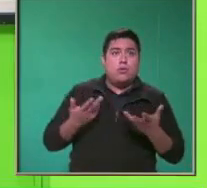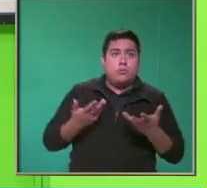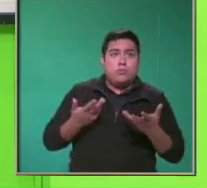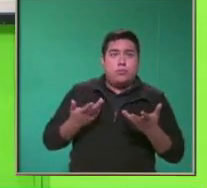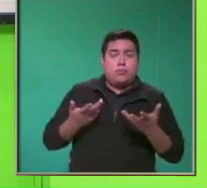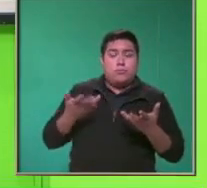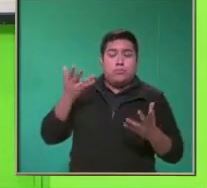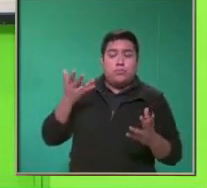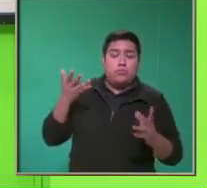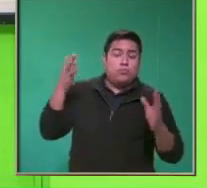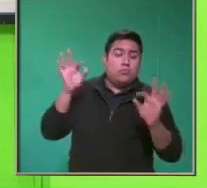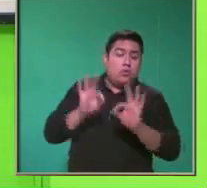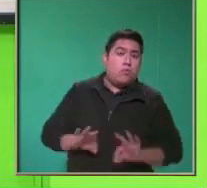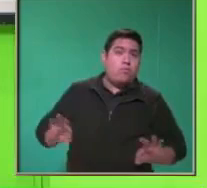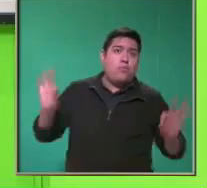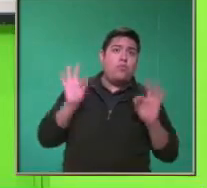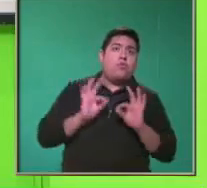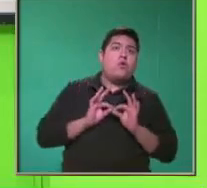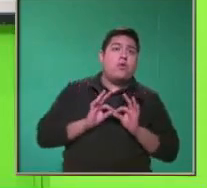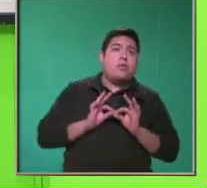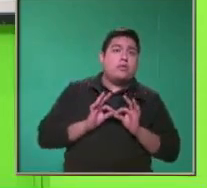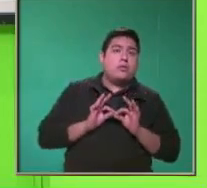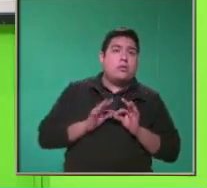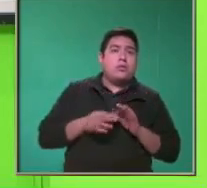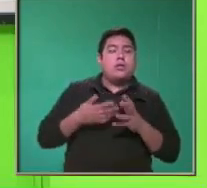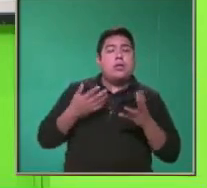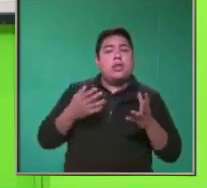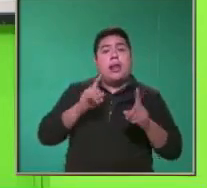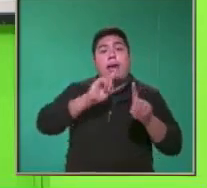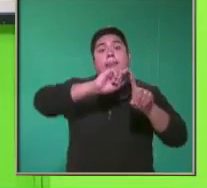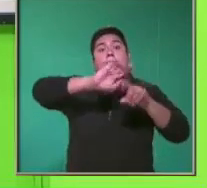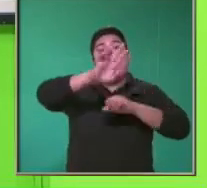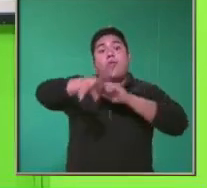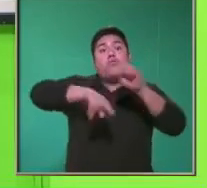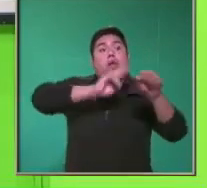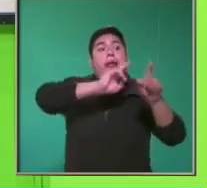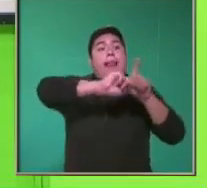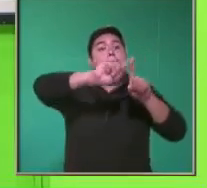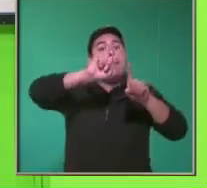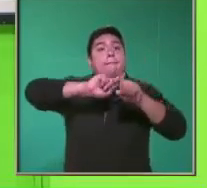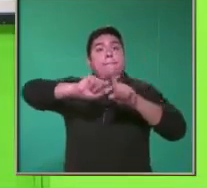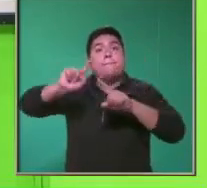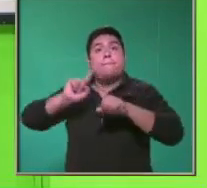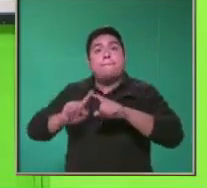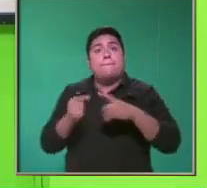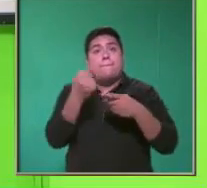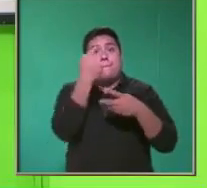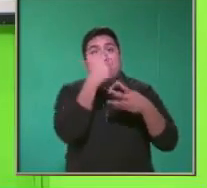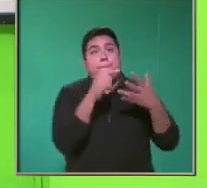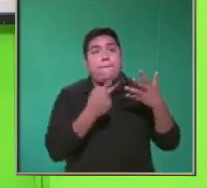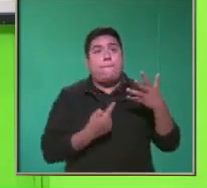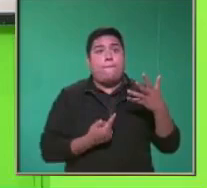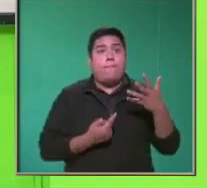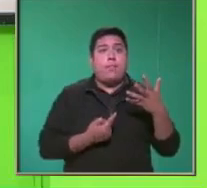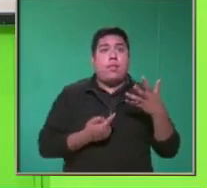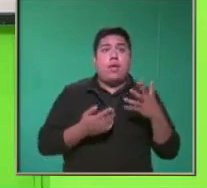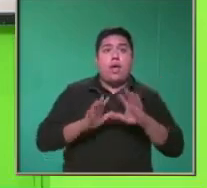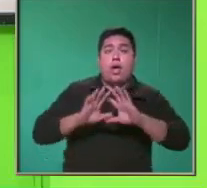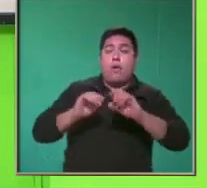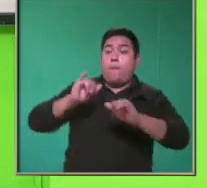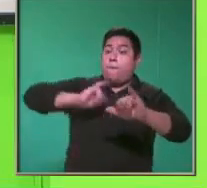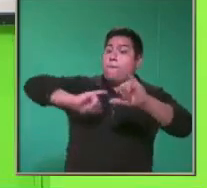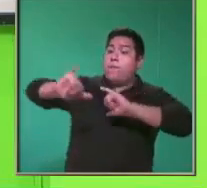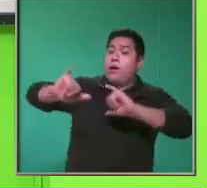dan sentido, que le dan a esta situación de la biodiversidad esas características. Ahora quiero que veas en un